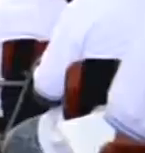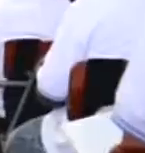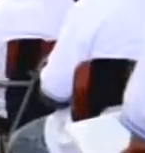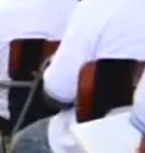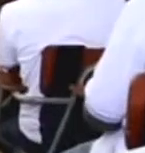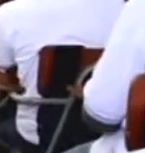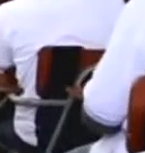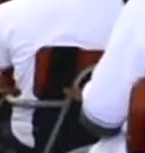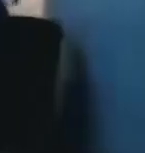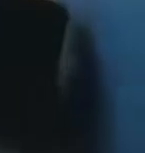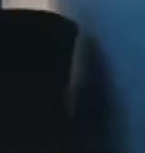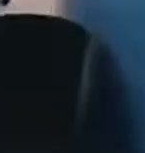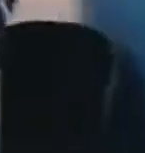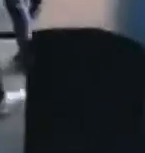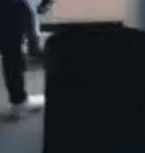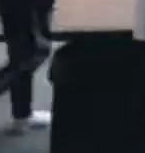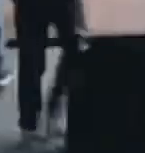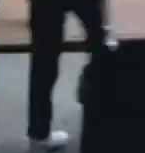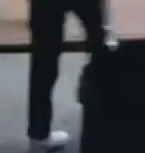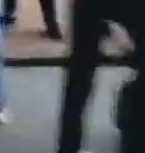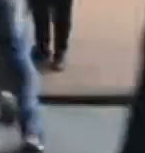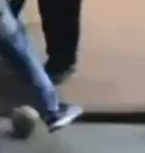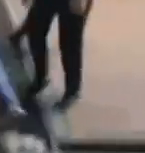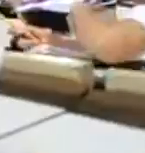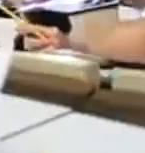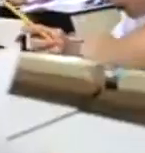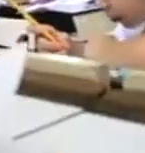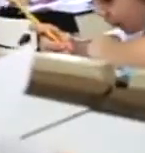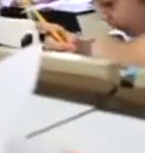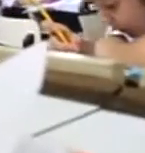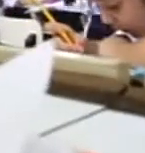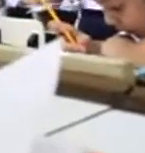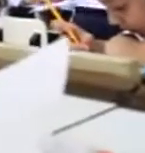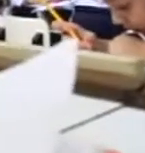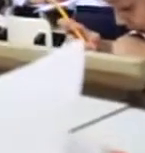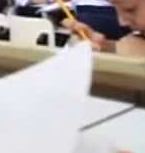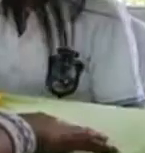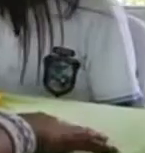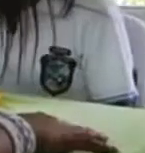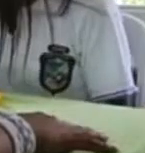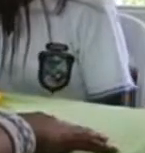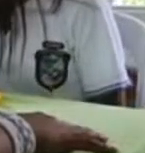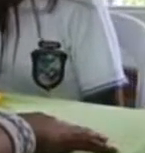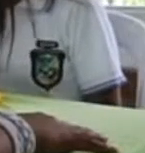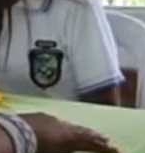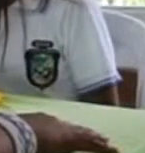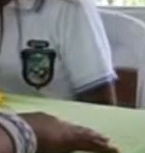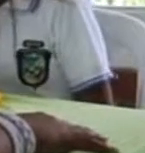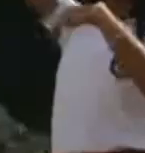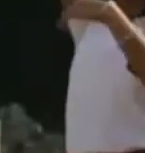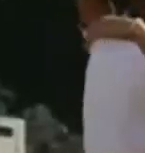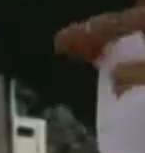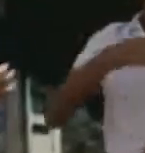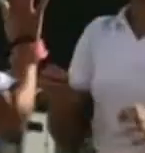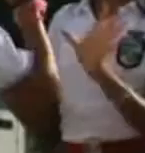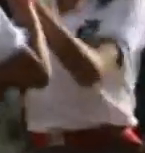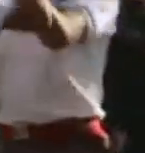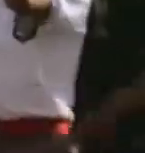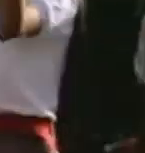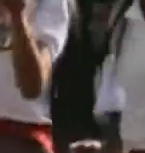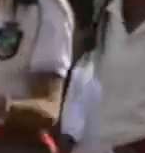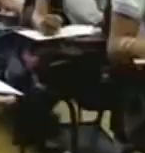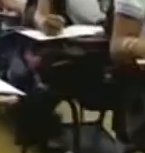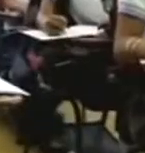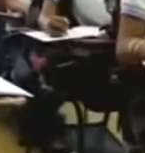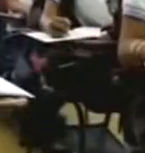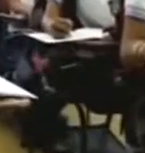¿Saben qué? Este es nuestro colegio, nuestra segunda casa. Aquí aprendemos, tenemos